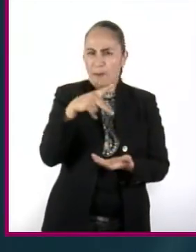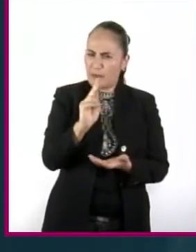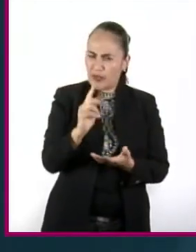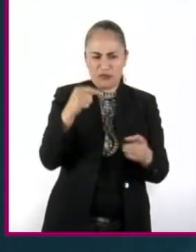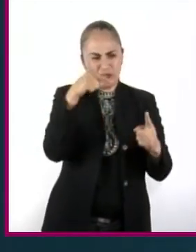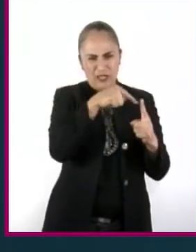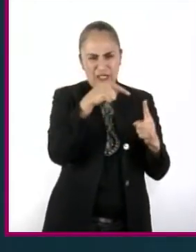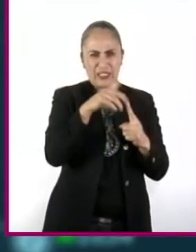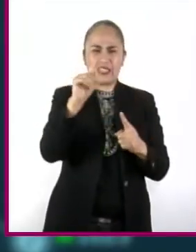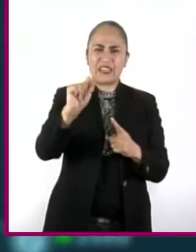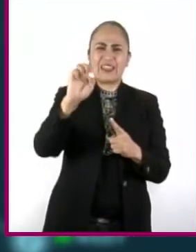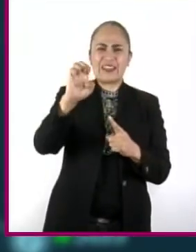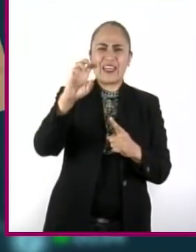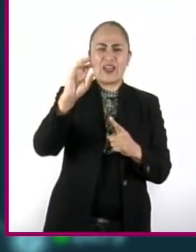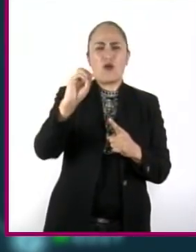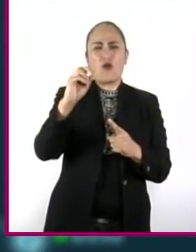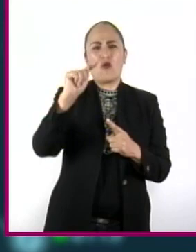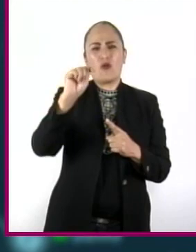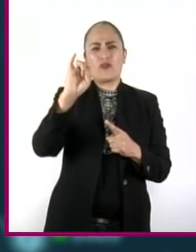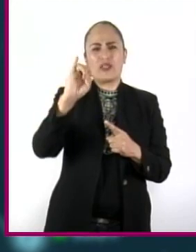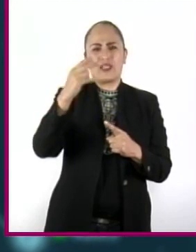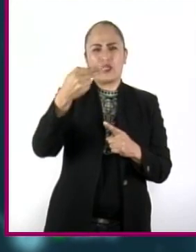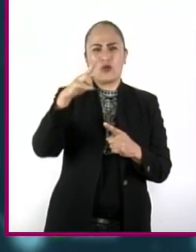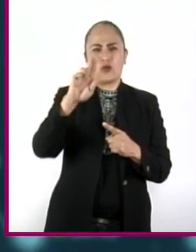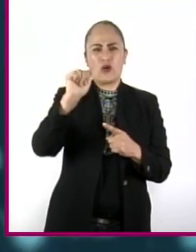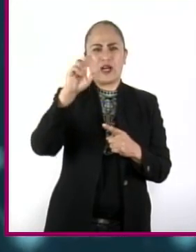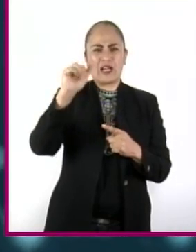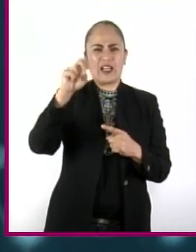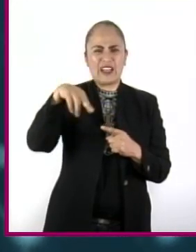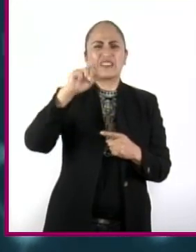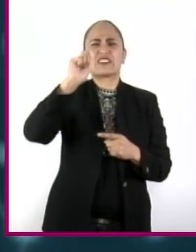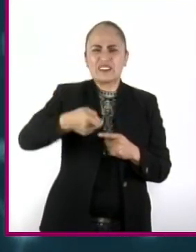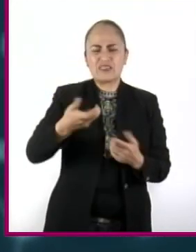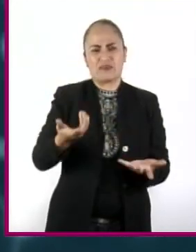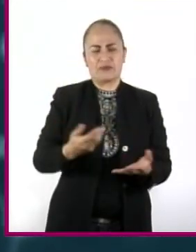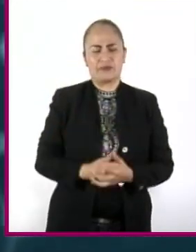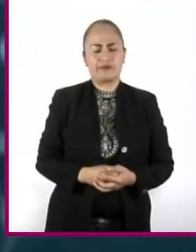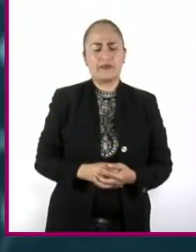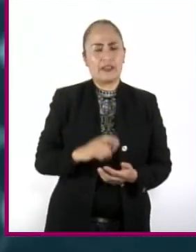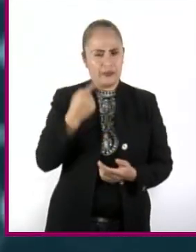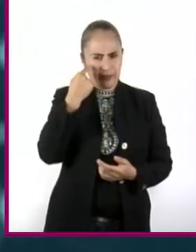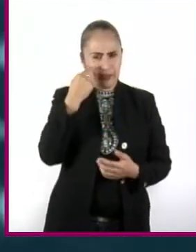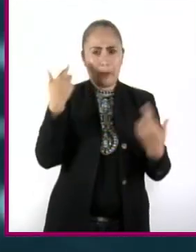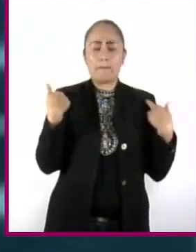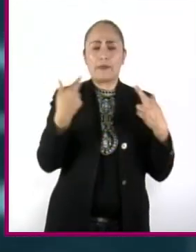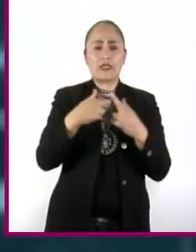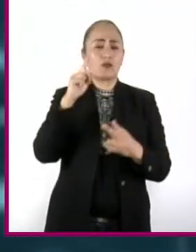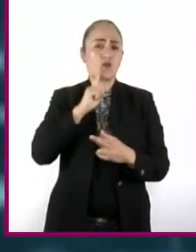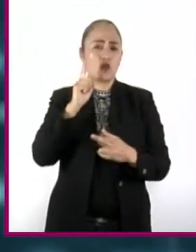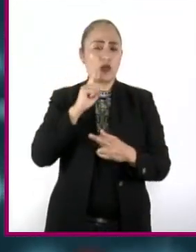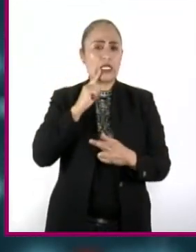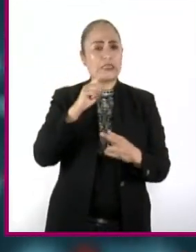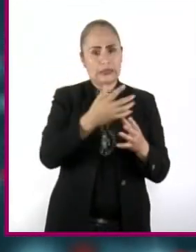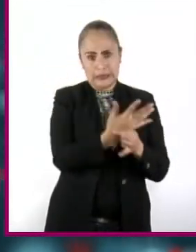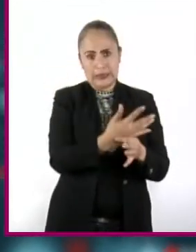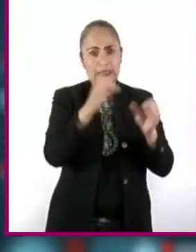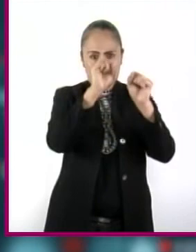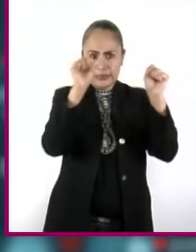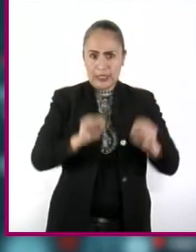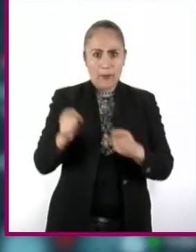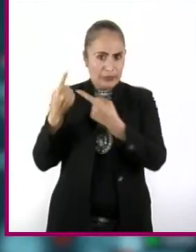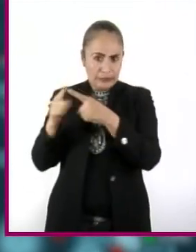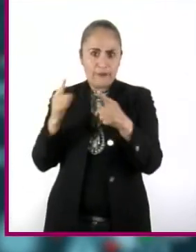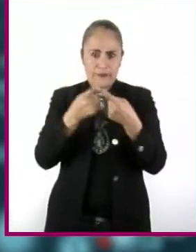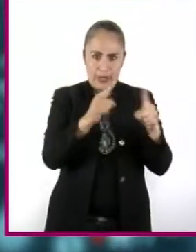con Teotihuacán. Bueno, acuérdate que la profesora nos dijo que existen muchos tipos de sistemas complejos. Entre